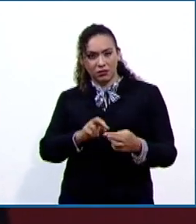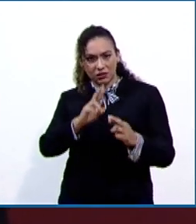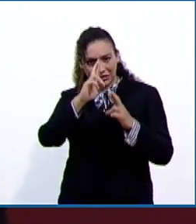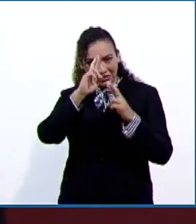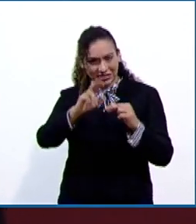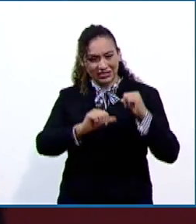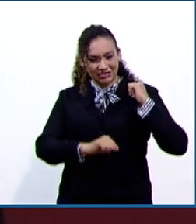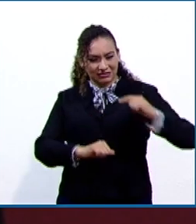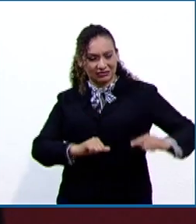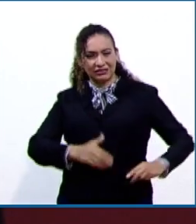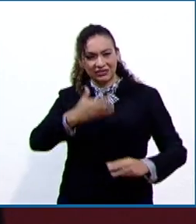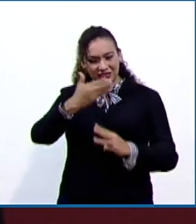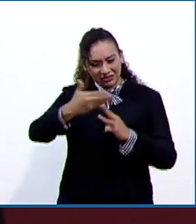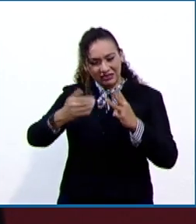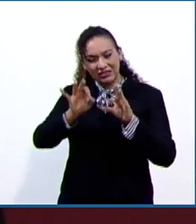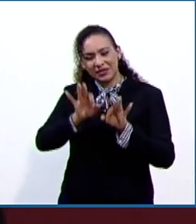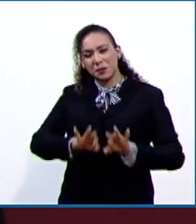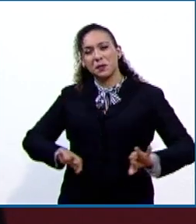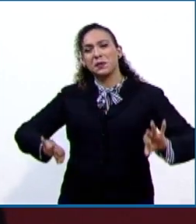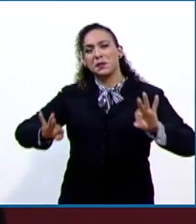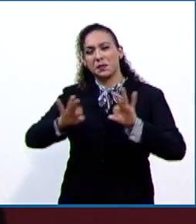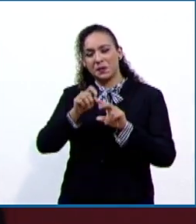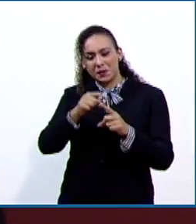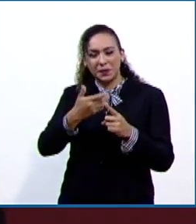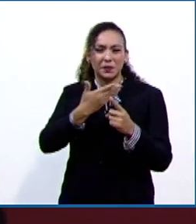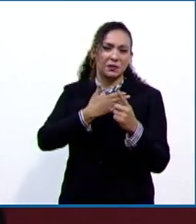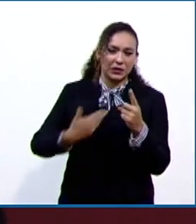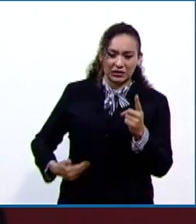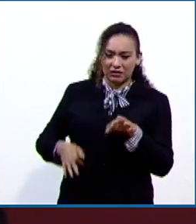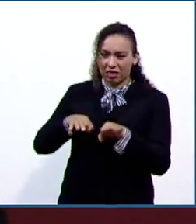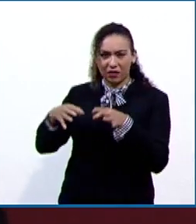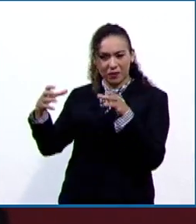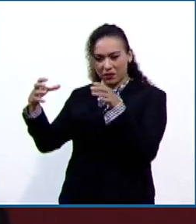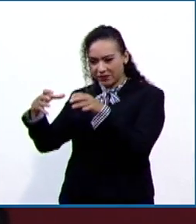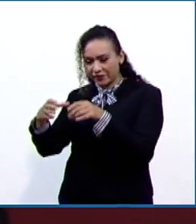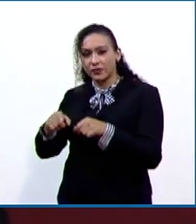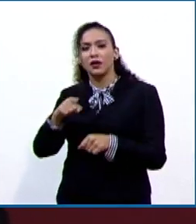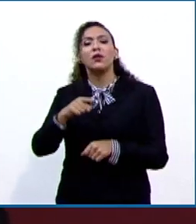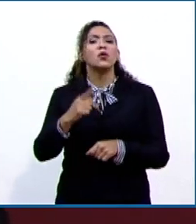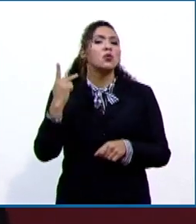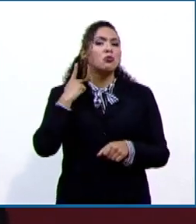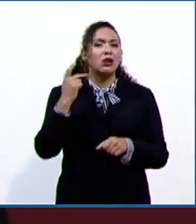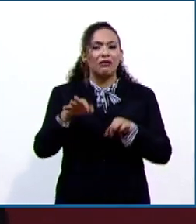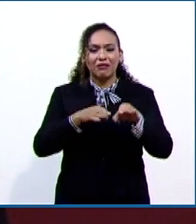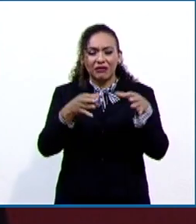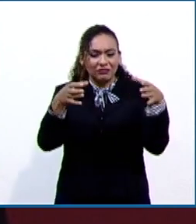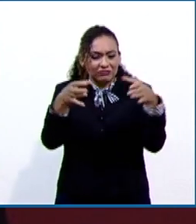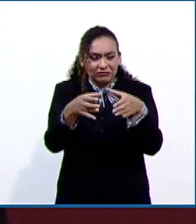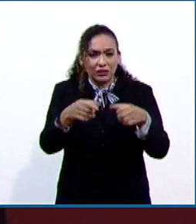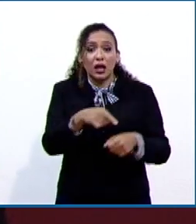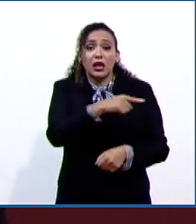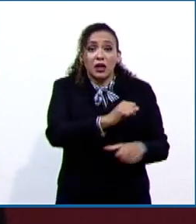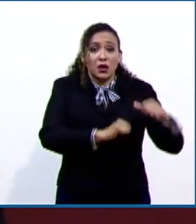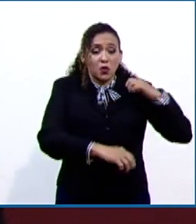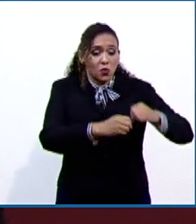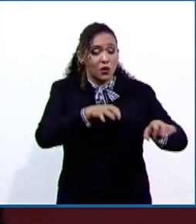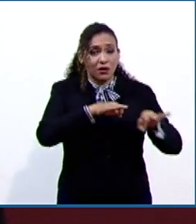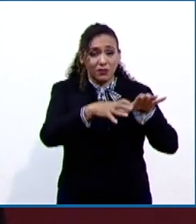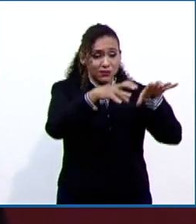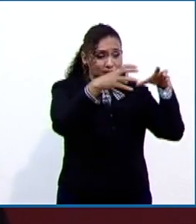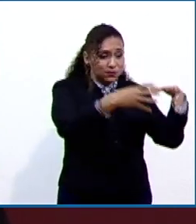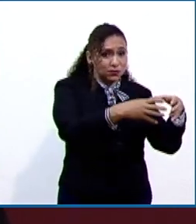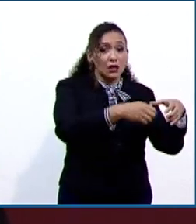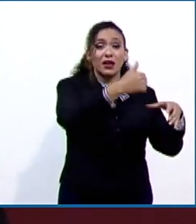división de poderes y el fortalecimiento de marcos constitucionales son imperativos para respaldar los procesos